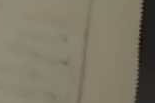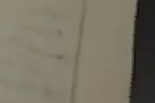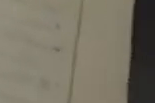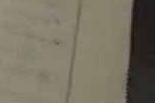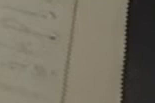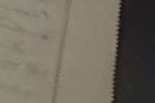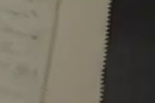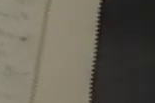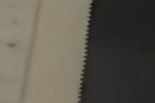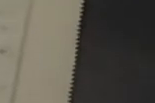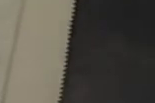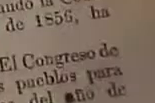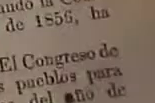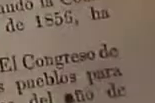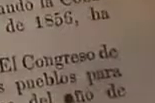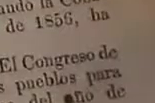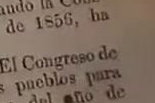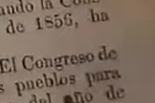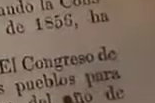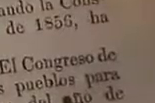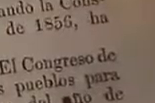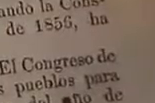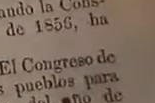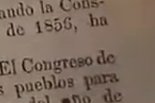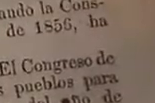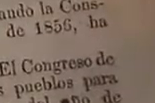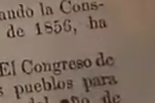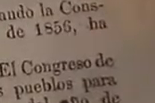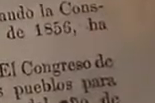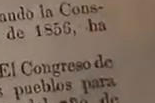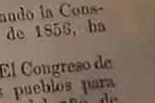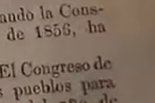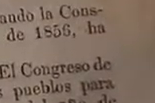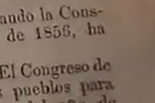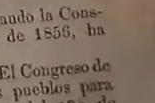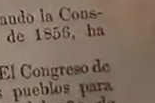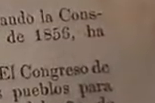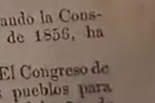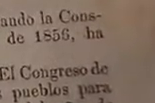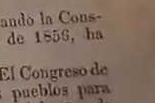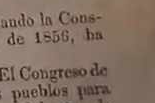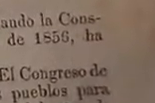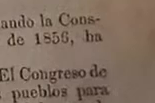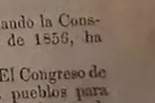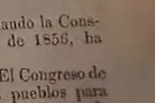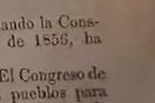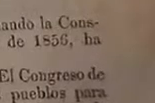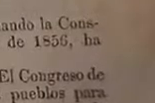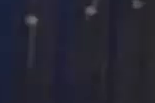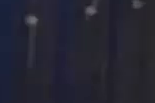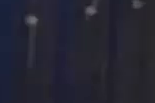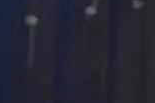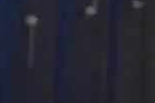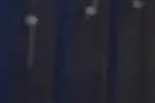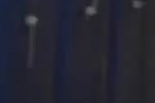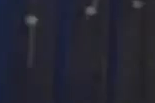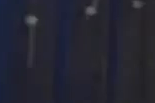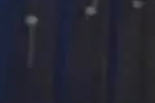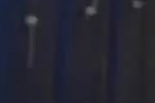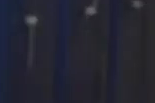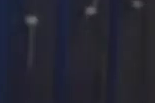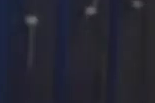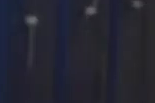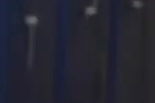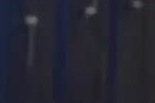obra del Congreso Constituyente sería la redacción de la primera Constitución Política. por estos hechos